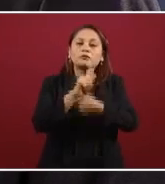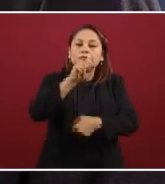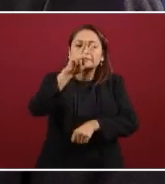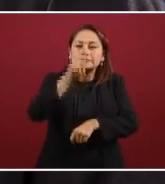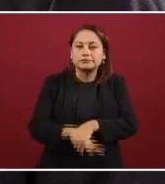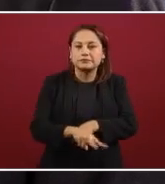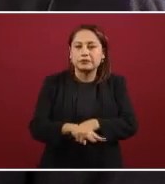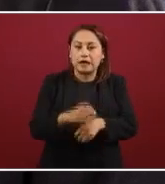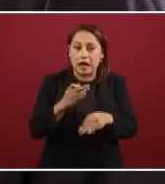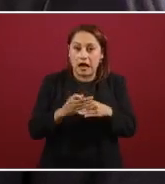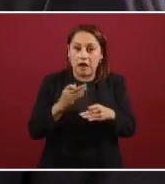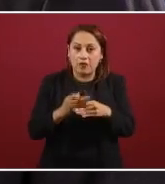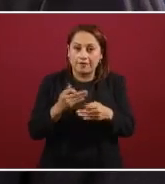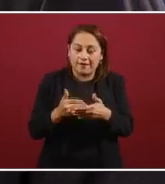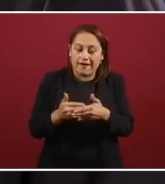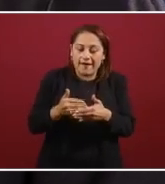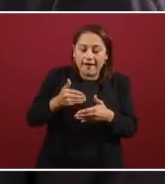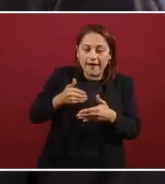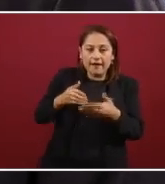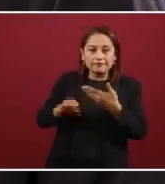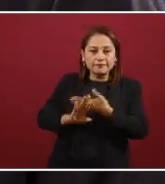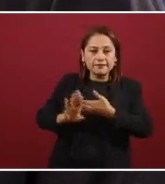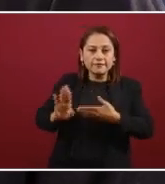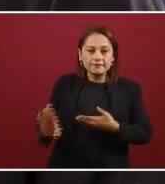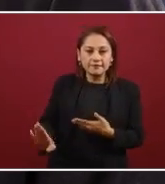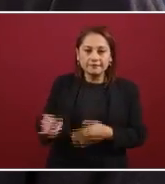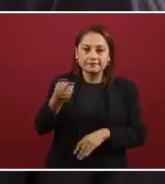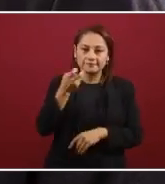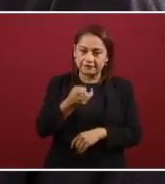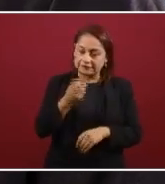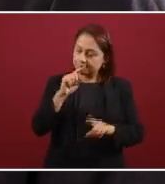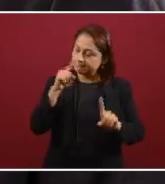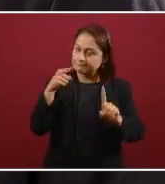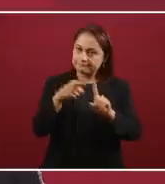prevenir, que es el propósito, que